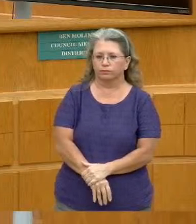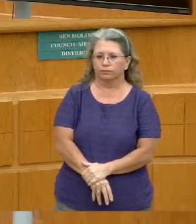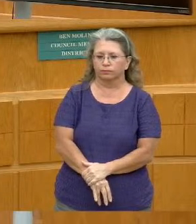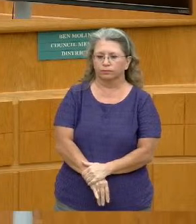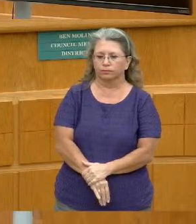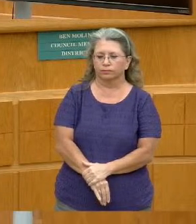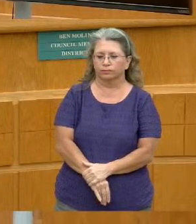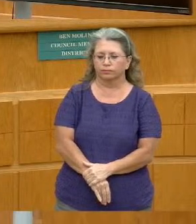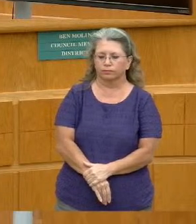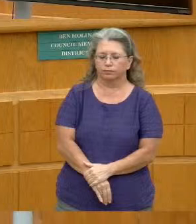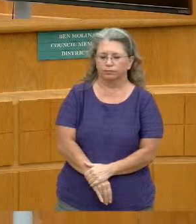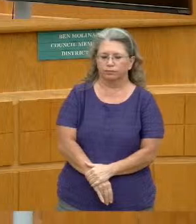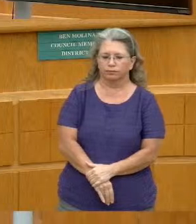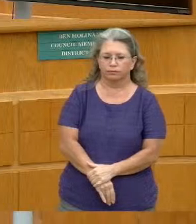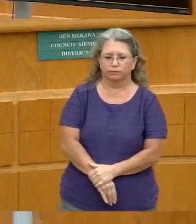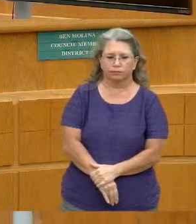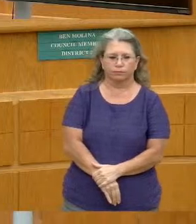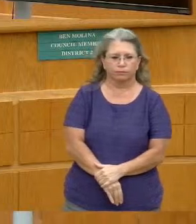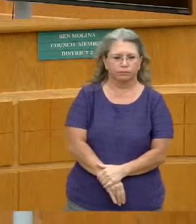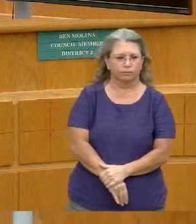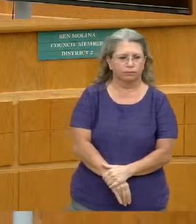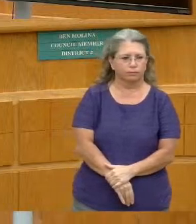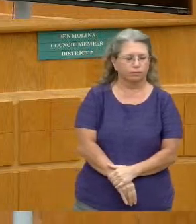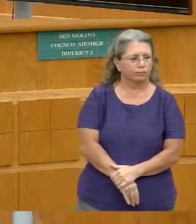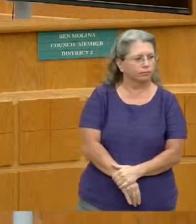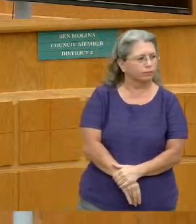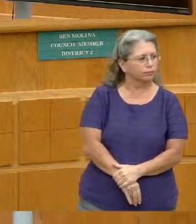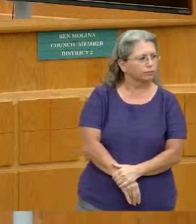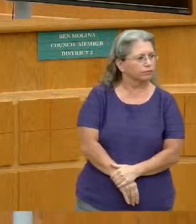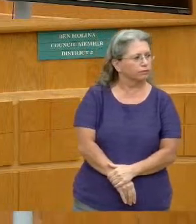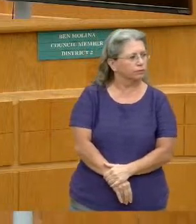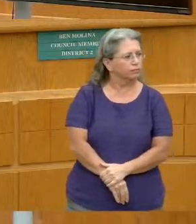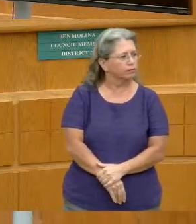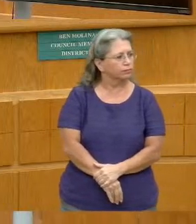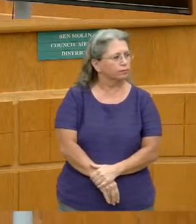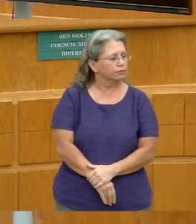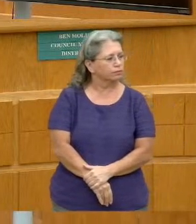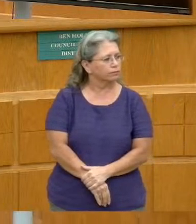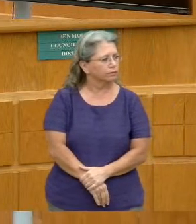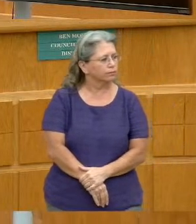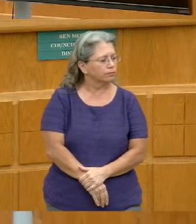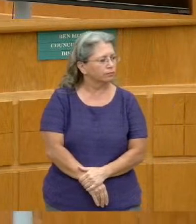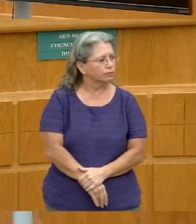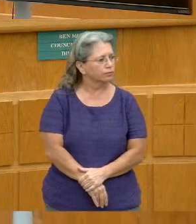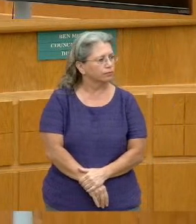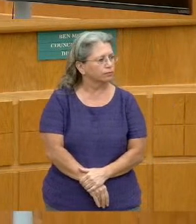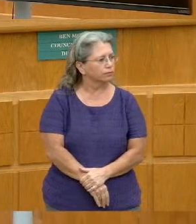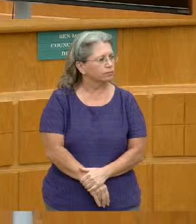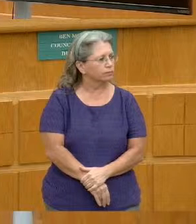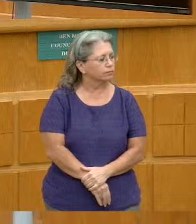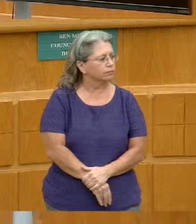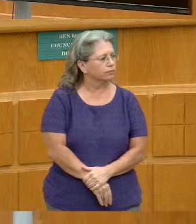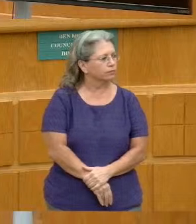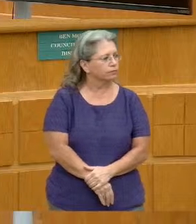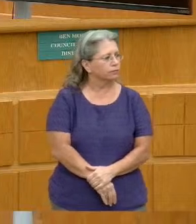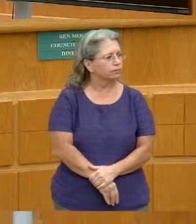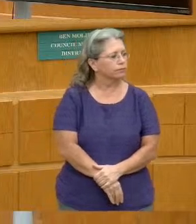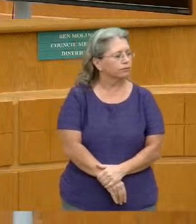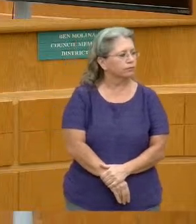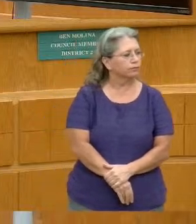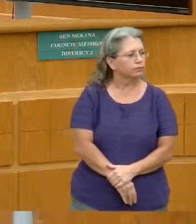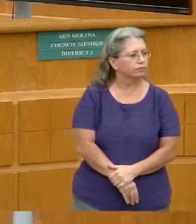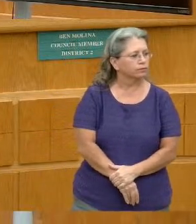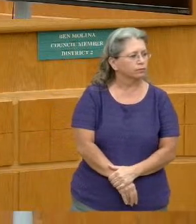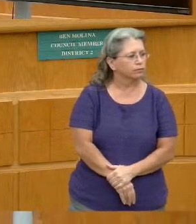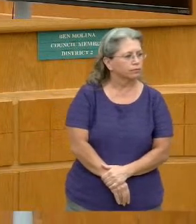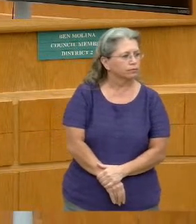sobrevivido. Recuerde estar en casa, practique el distanciamiento social, especialmente si son desconocidos. Protéjase, use un cubrebocas, evite